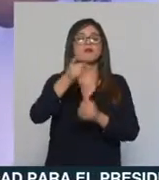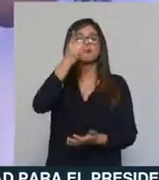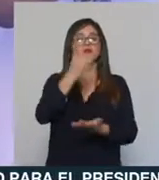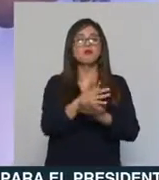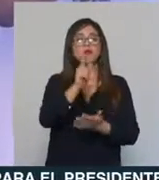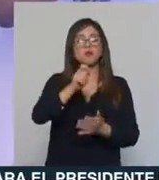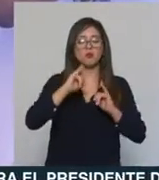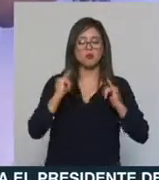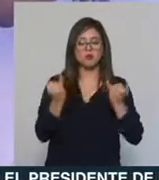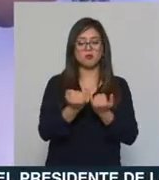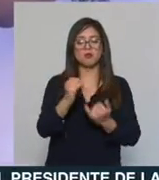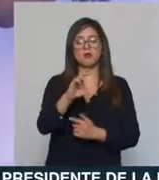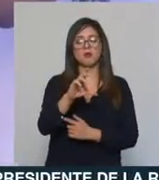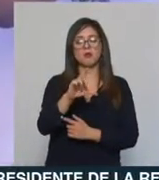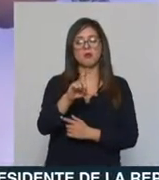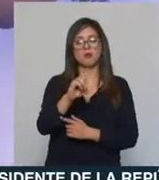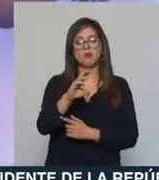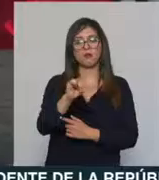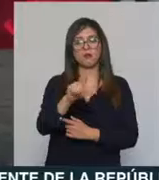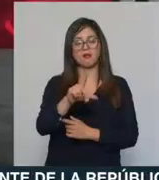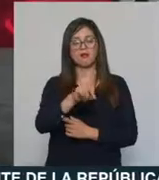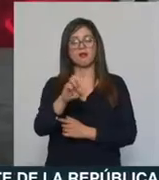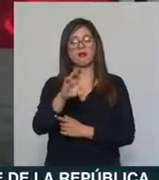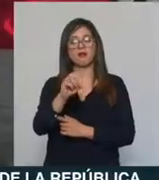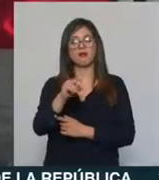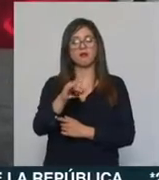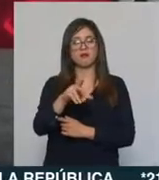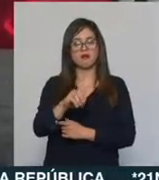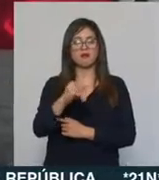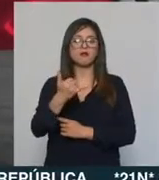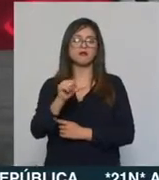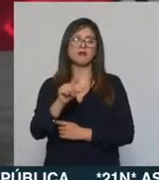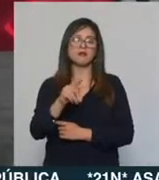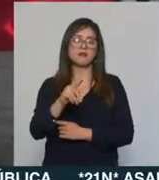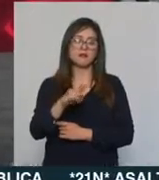Junta Local de Conciliación y Arbitraje. Enrique Muñiz, 21 Noticias.